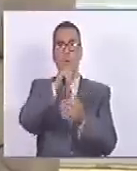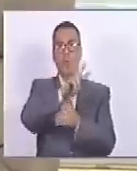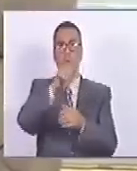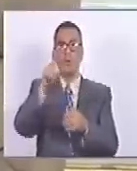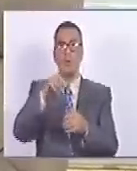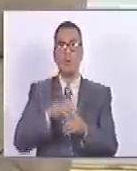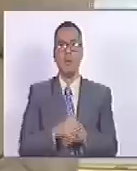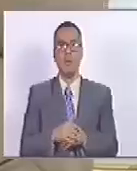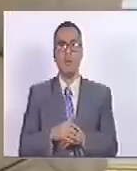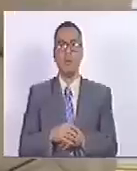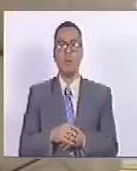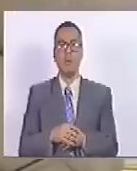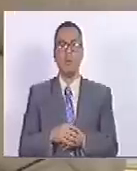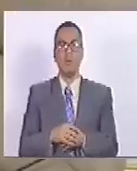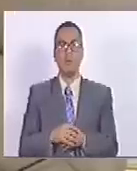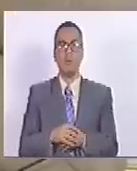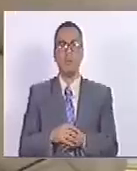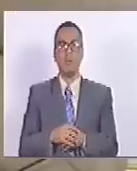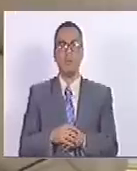2021,